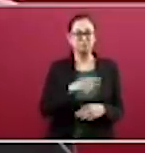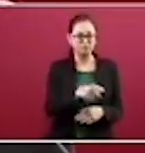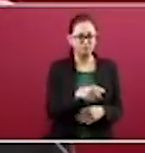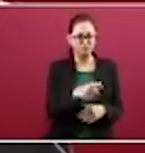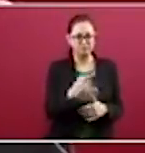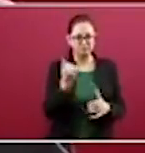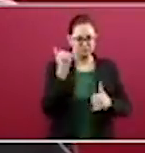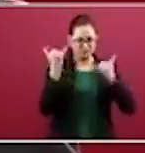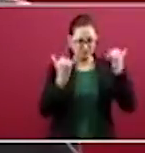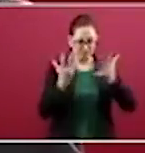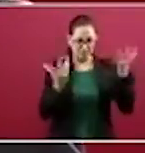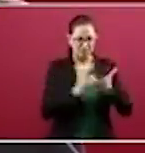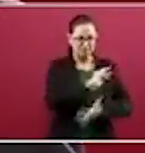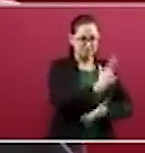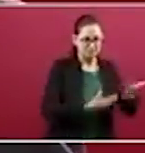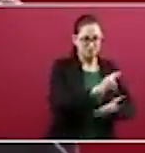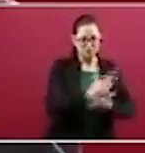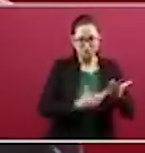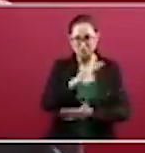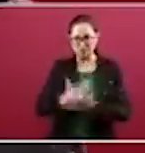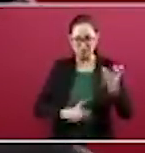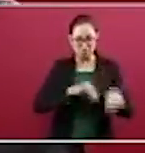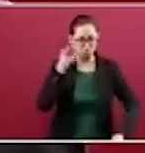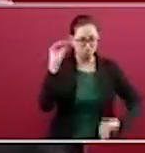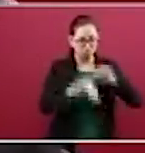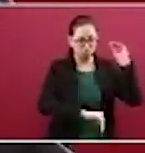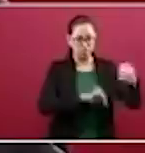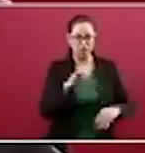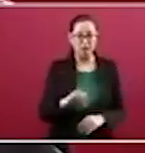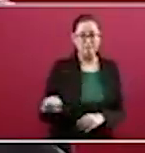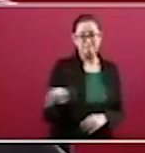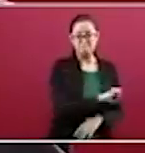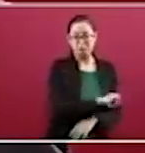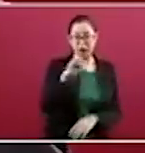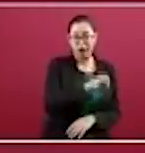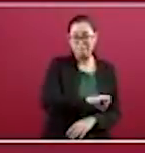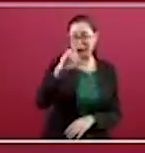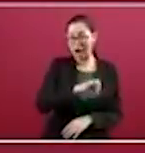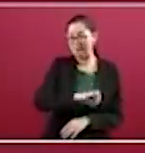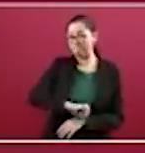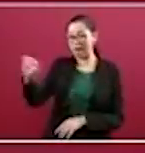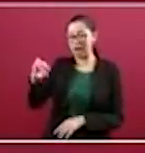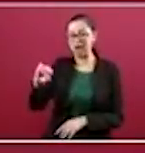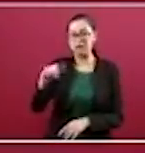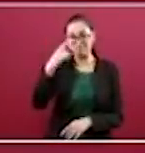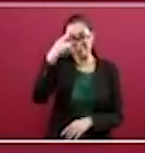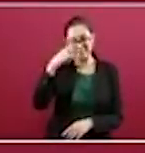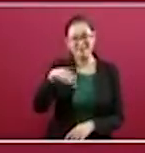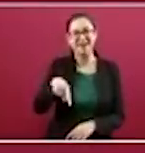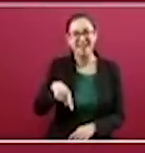elaborando recibos, ¿sí?, con precios elevados para